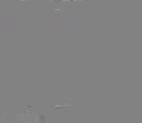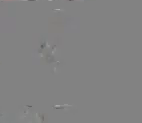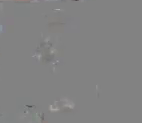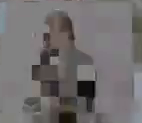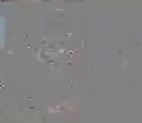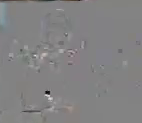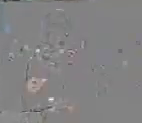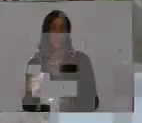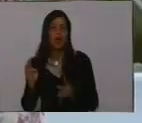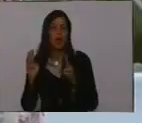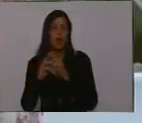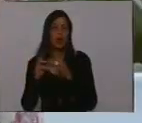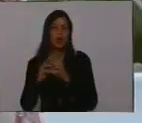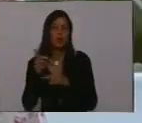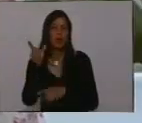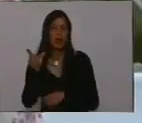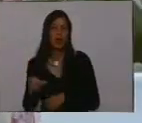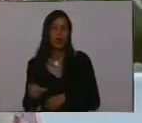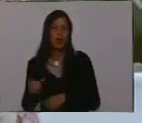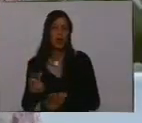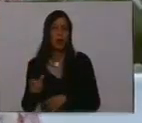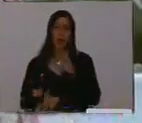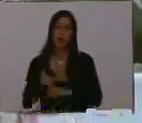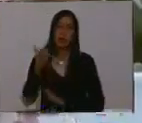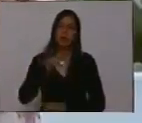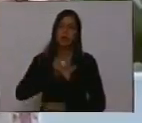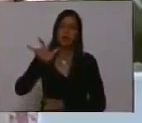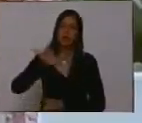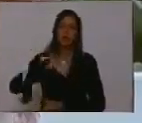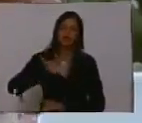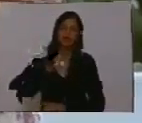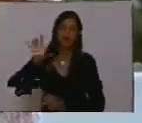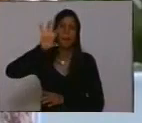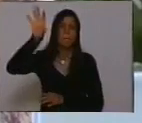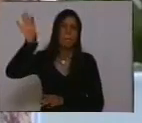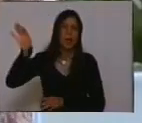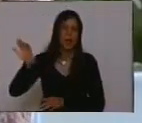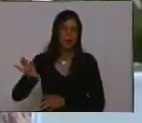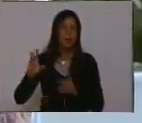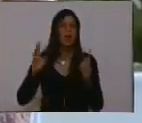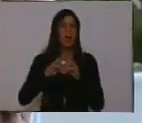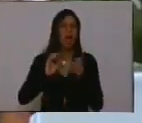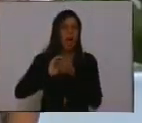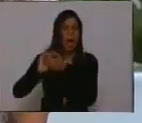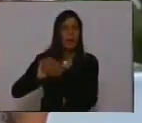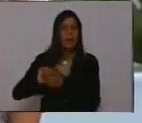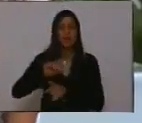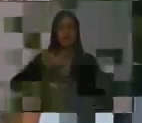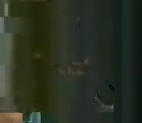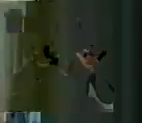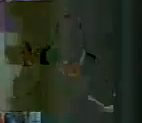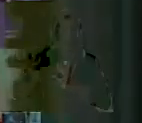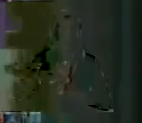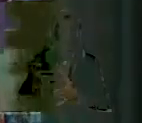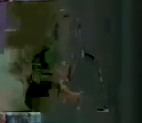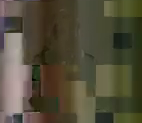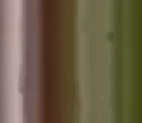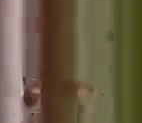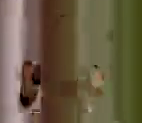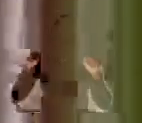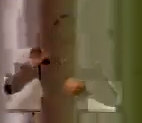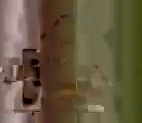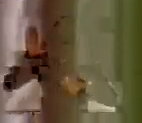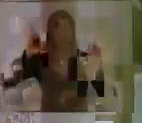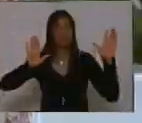en este momento quiere abandonar el país, quiere irse a otro país, quiere dejar su nación, su patria? ¿Alguno?